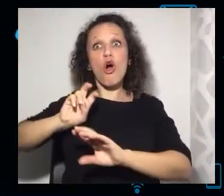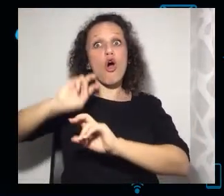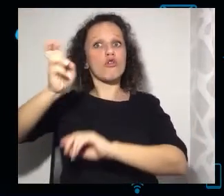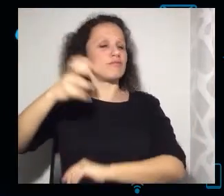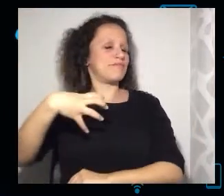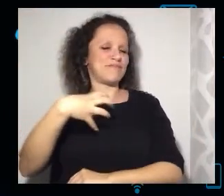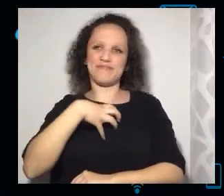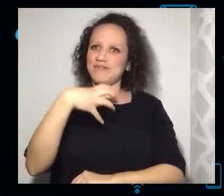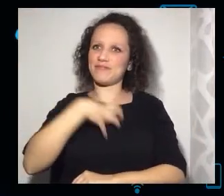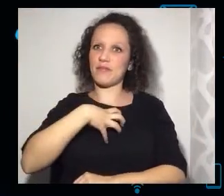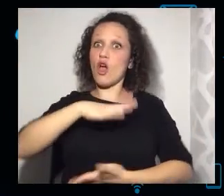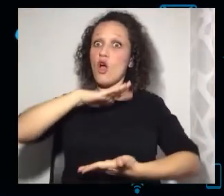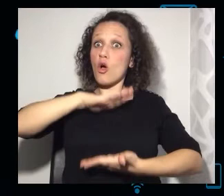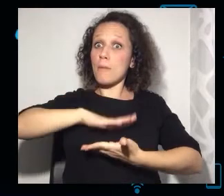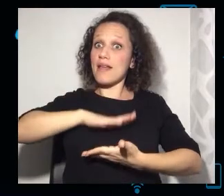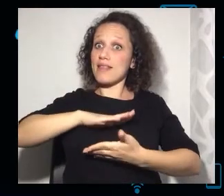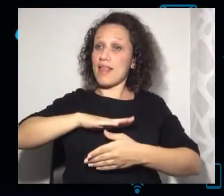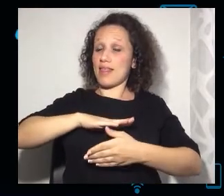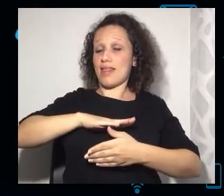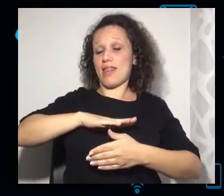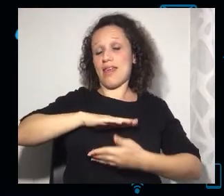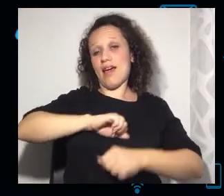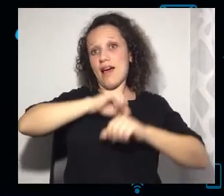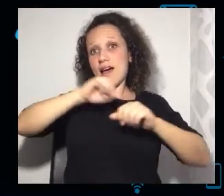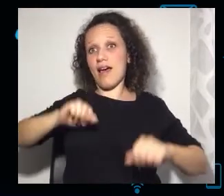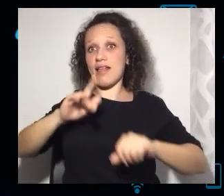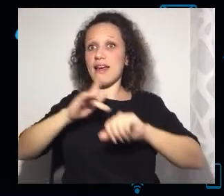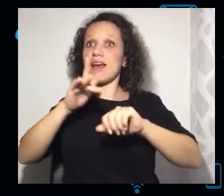no se trata solo de acumular conocimientos